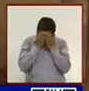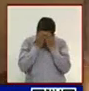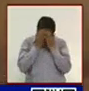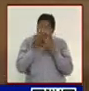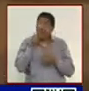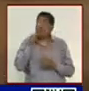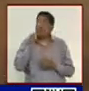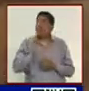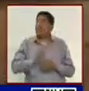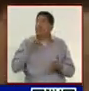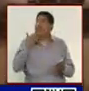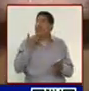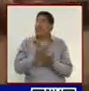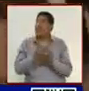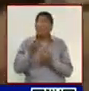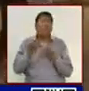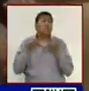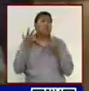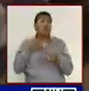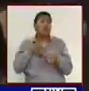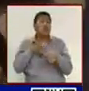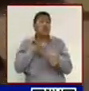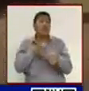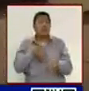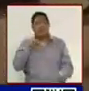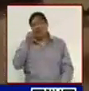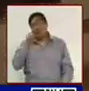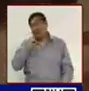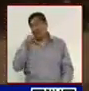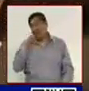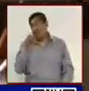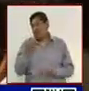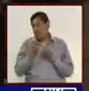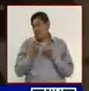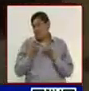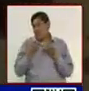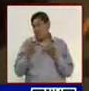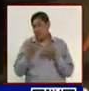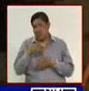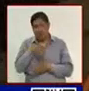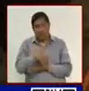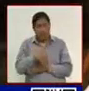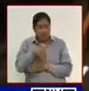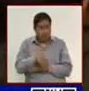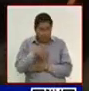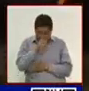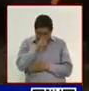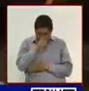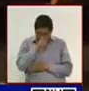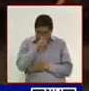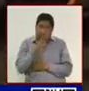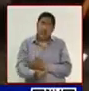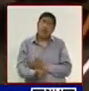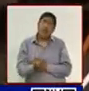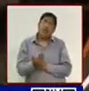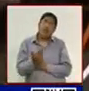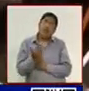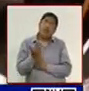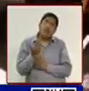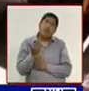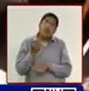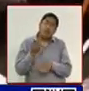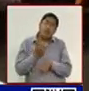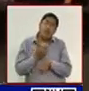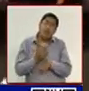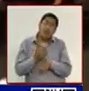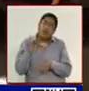Héctor. Señora, buenas noches. Mucha trancadera por aquí, ¿no? Sí, es mucha trancadera en las noches, en el día, cada